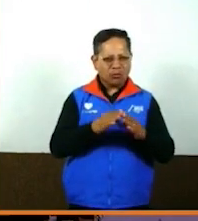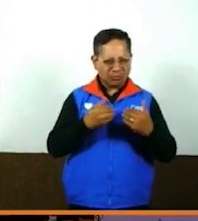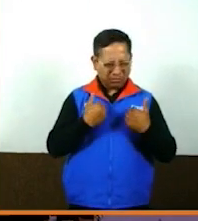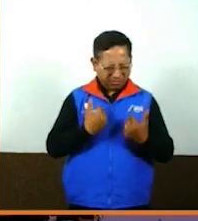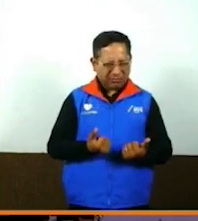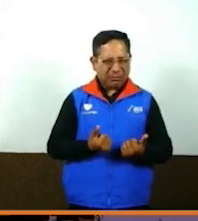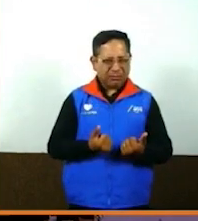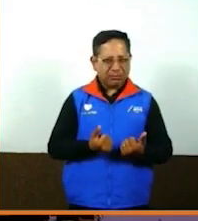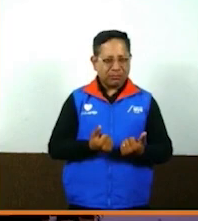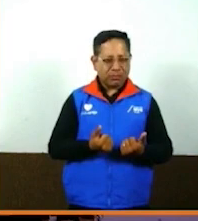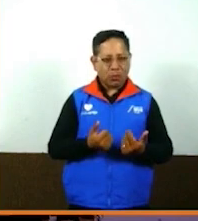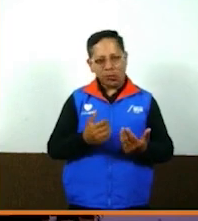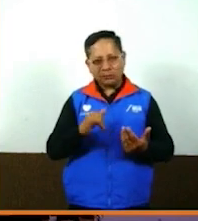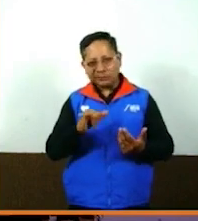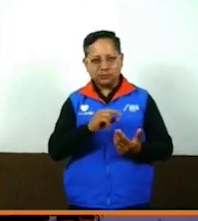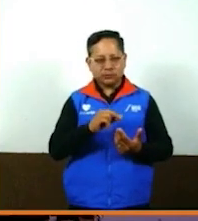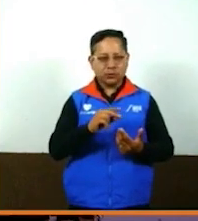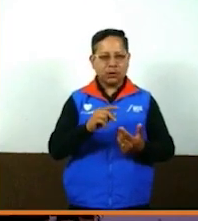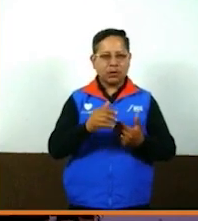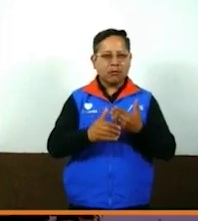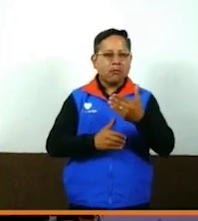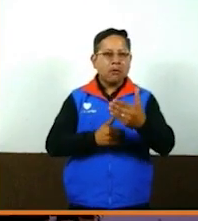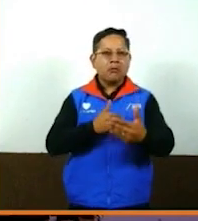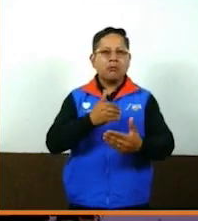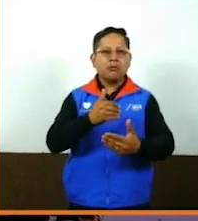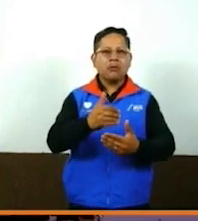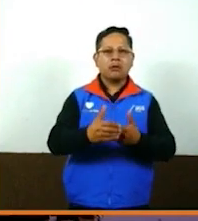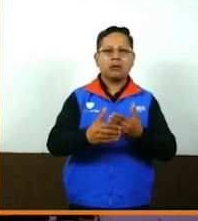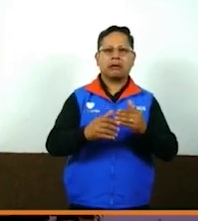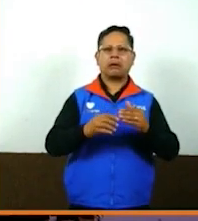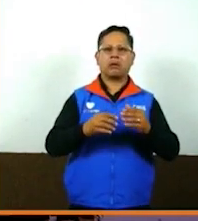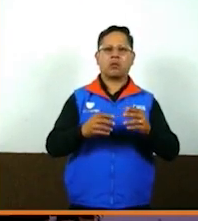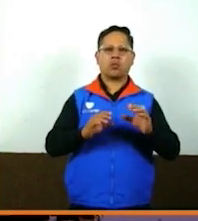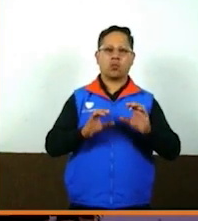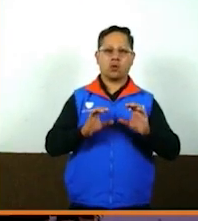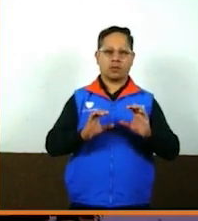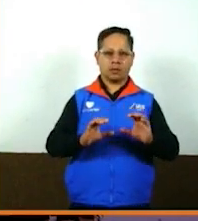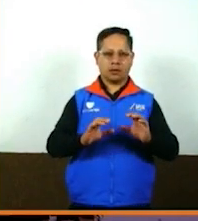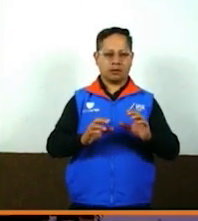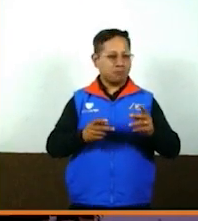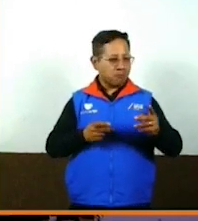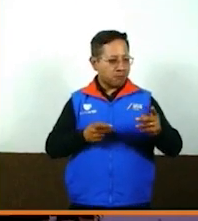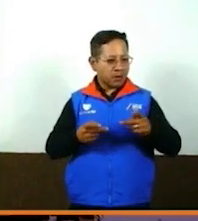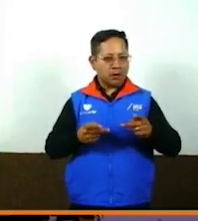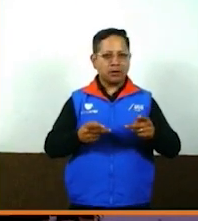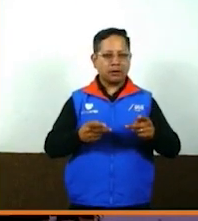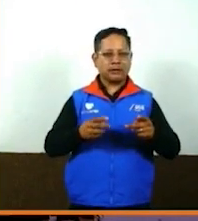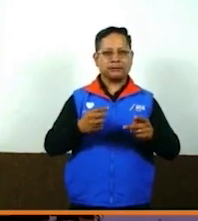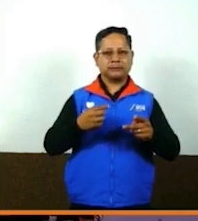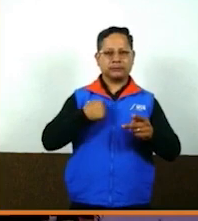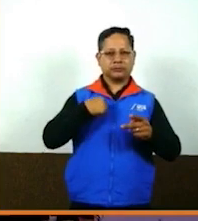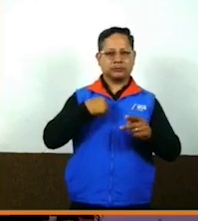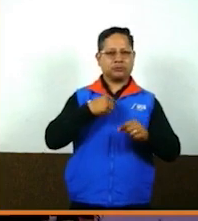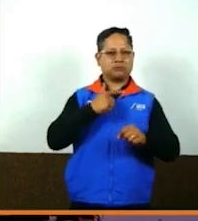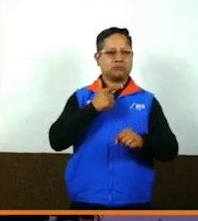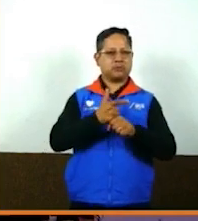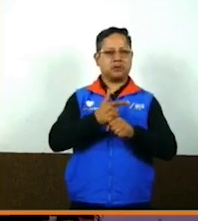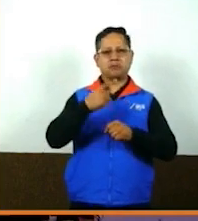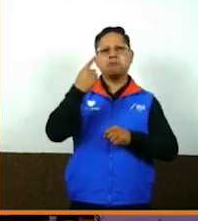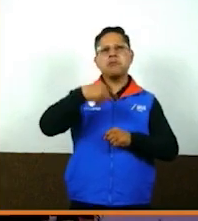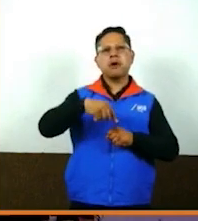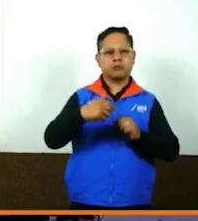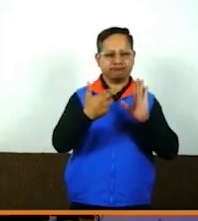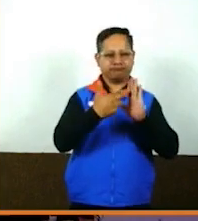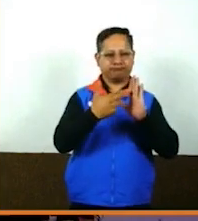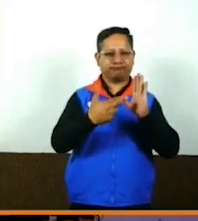nosotros le podemos dar? Para posteriormente actuar de manera precavida, si es que es necesario, con la finalidad de determinar una política o